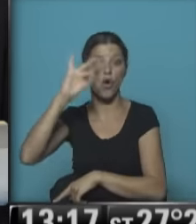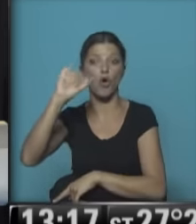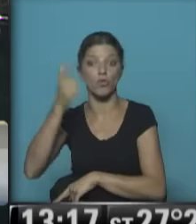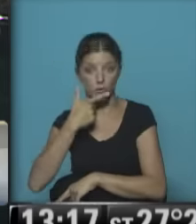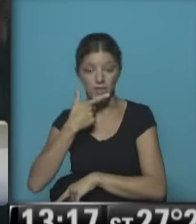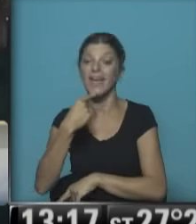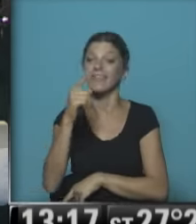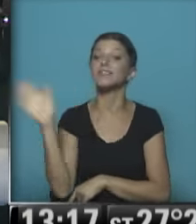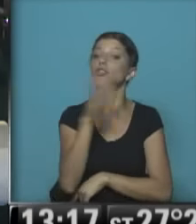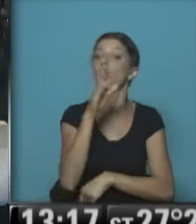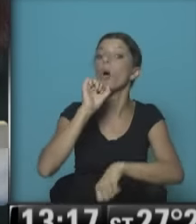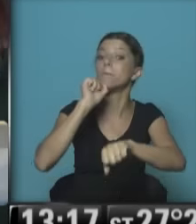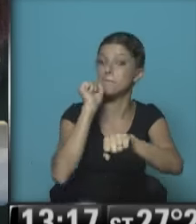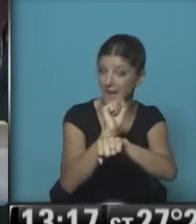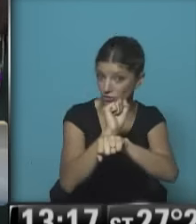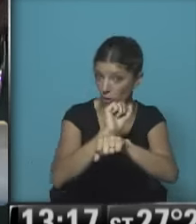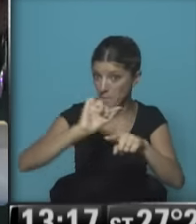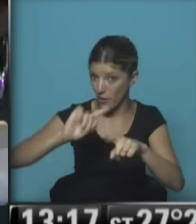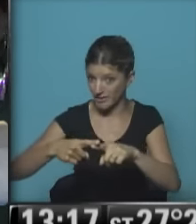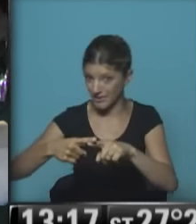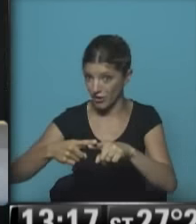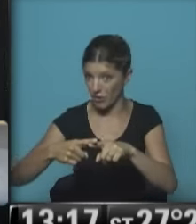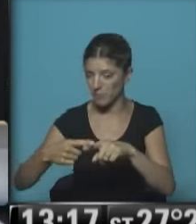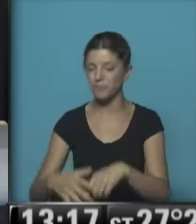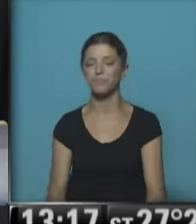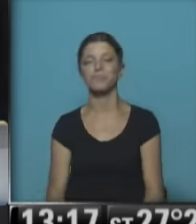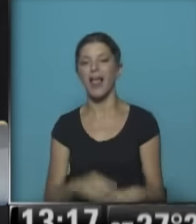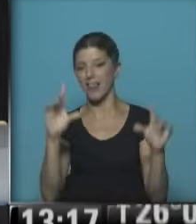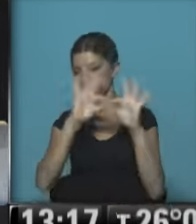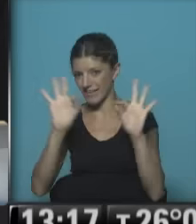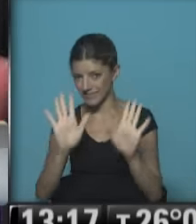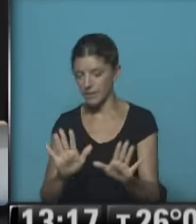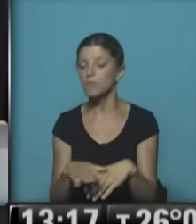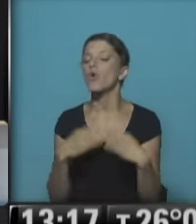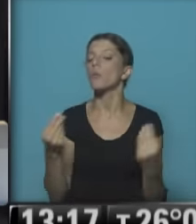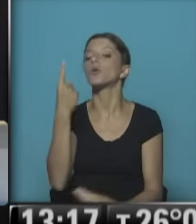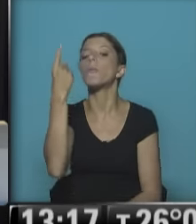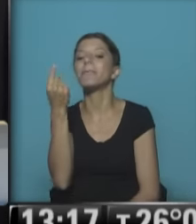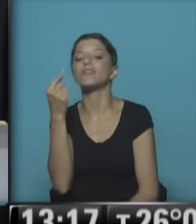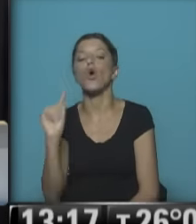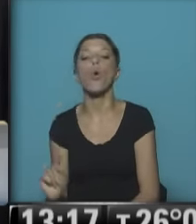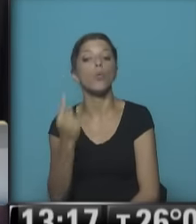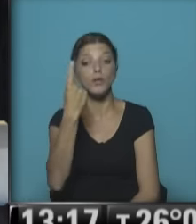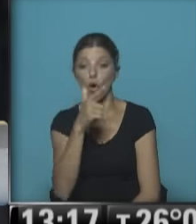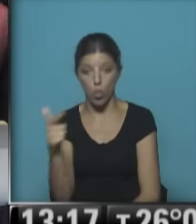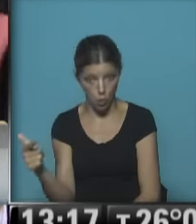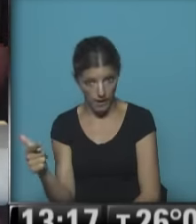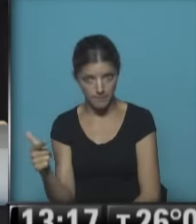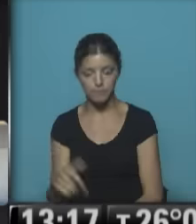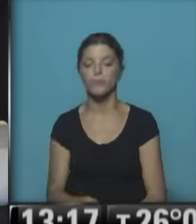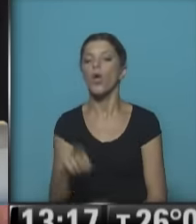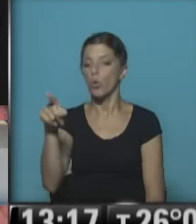es político, en realidad, porque evidentemente lo que no hay es un precio de mercado único en todo esto. Y